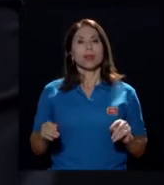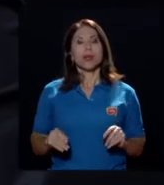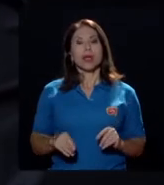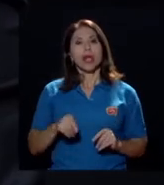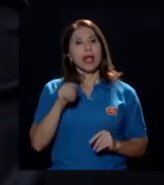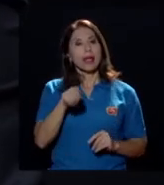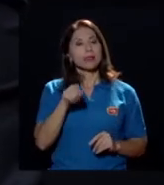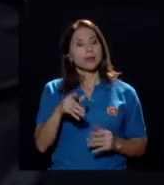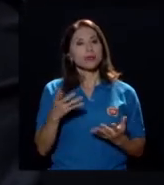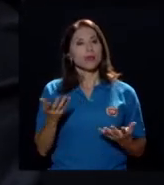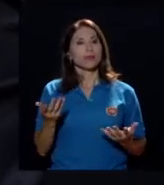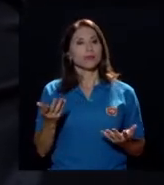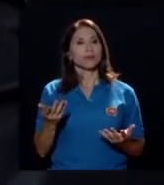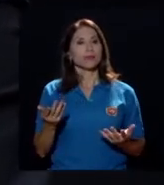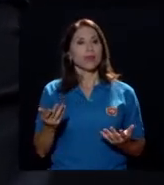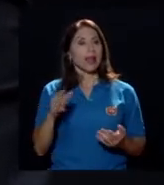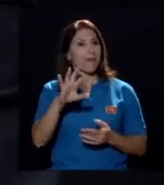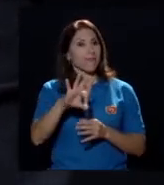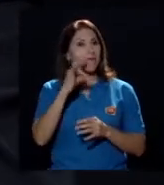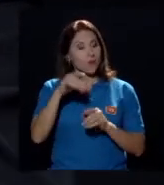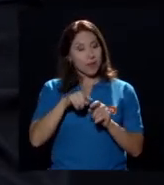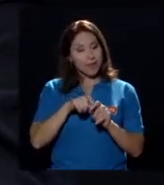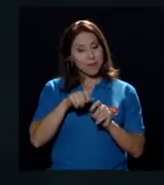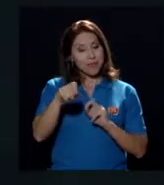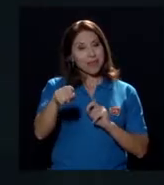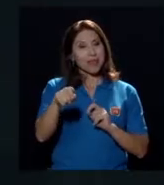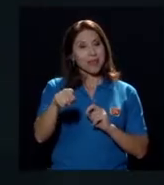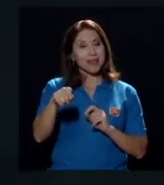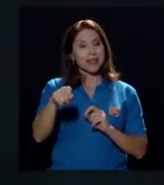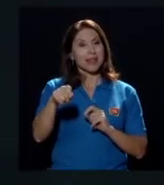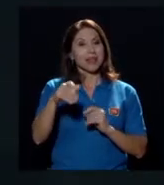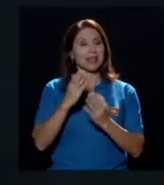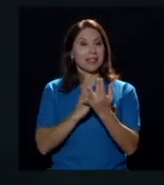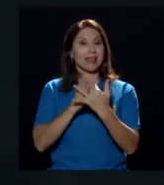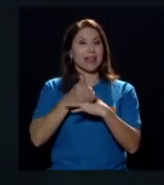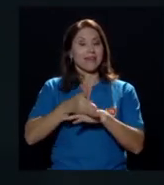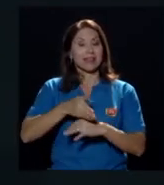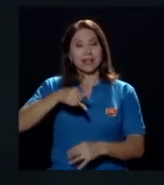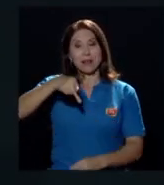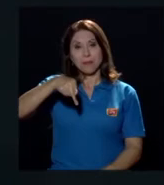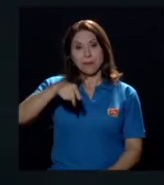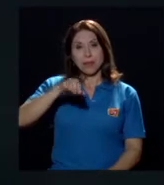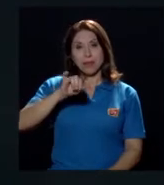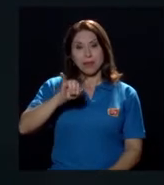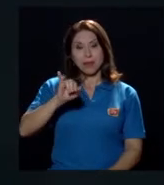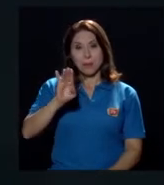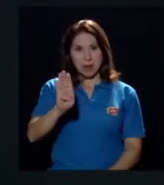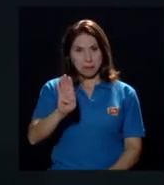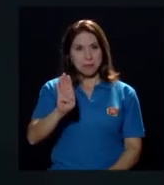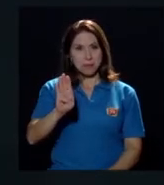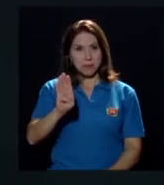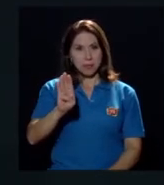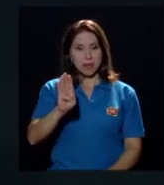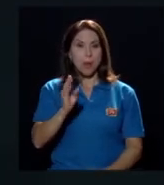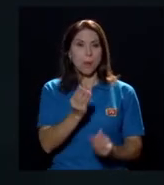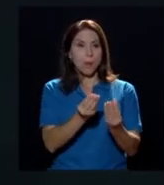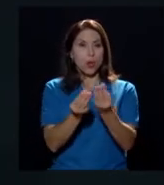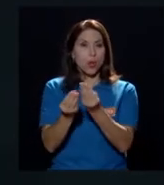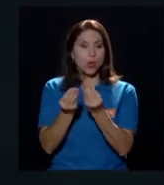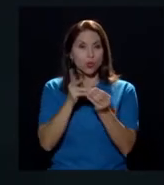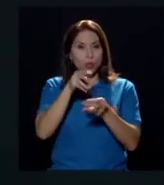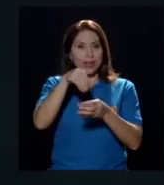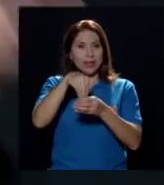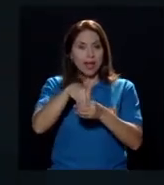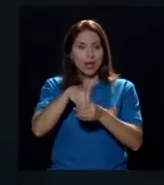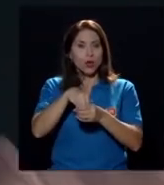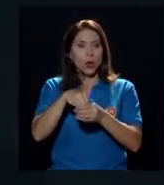pues la medida fundamental es a través del producto, digamos, el PIB o el producto interno bruto. También el consumo.